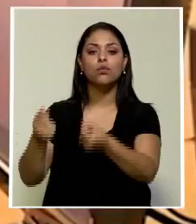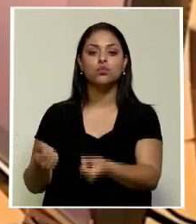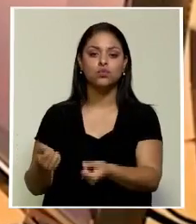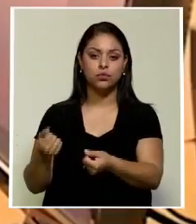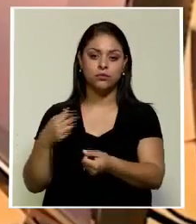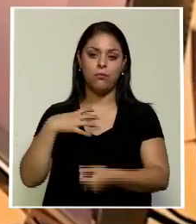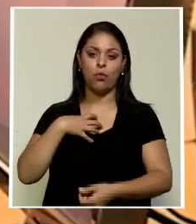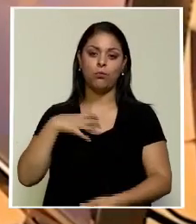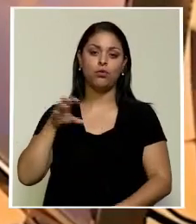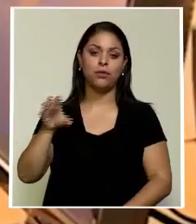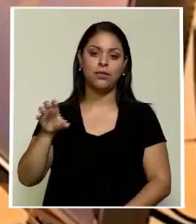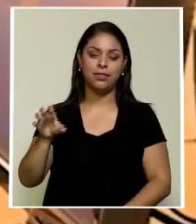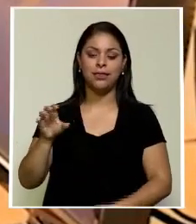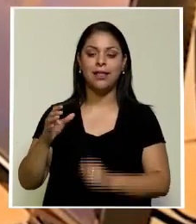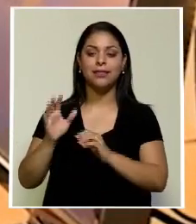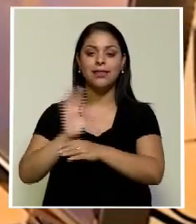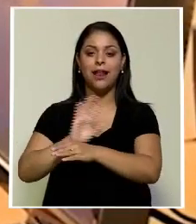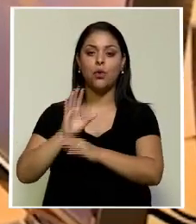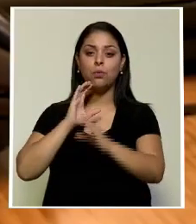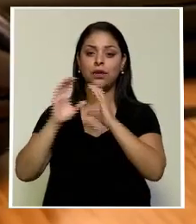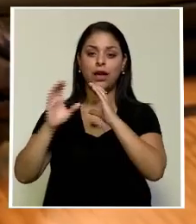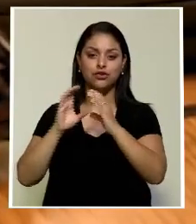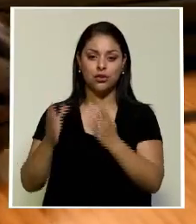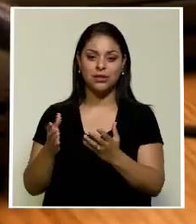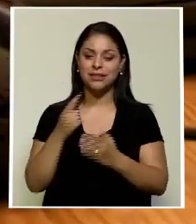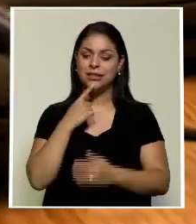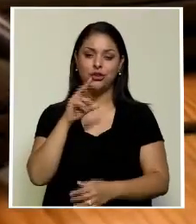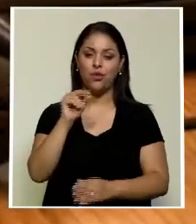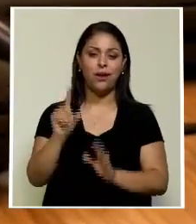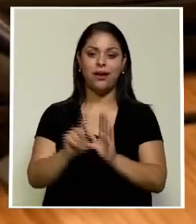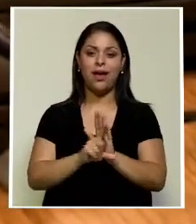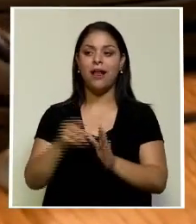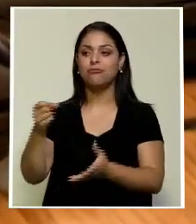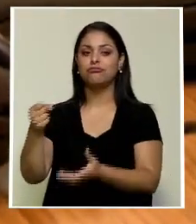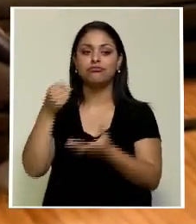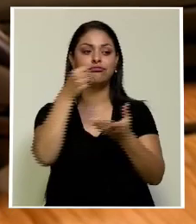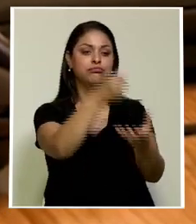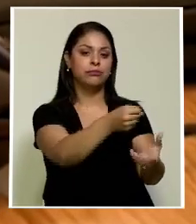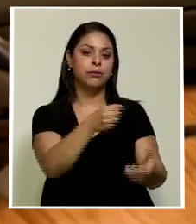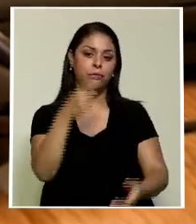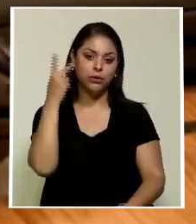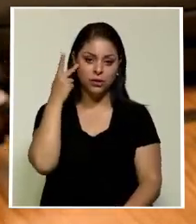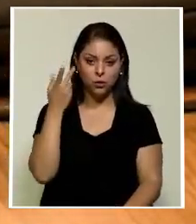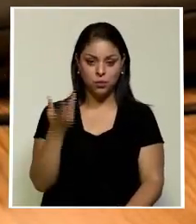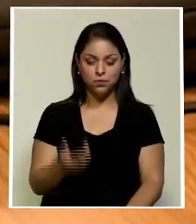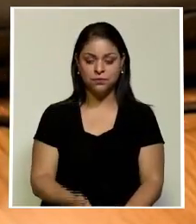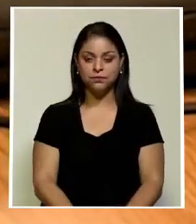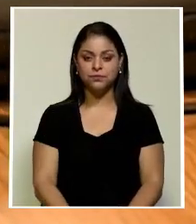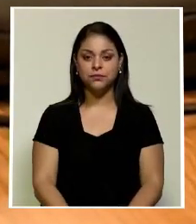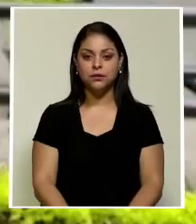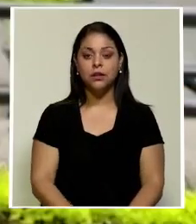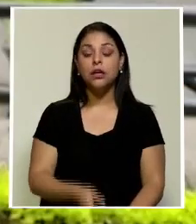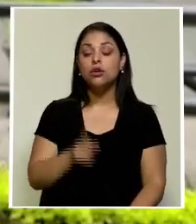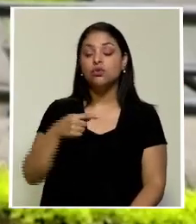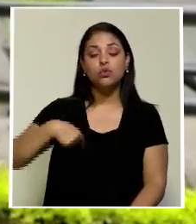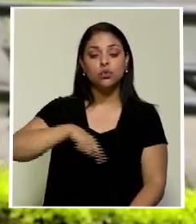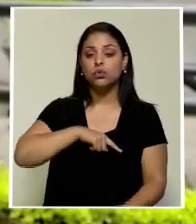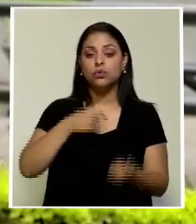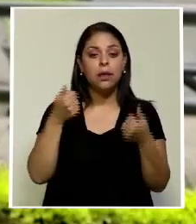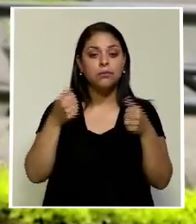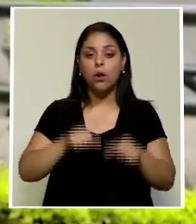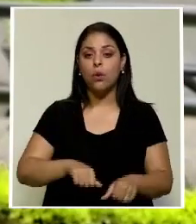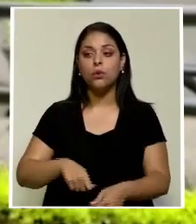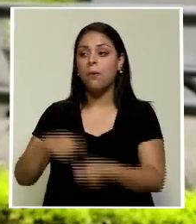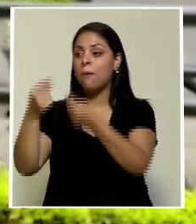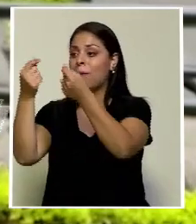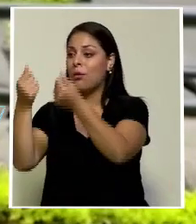Telecomunicaciones, pues consideran que sería ilegal entregar el dinero a órganos políticos. Donde no estamos de acuerdo es en trasladar